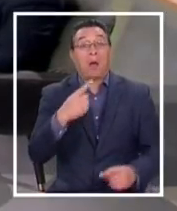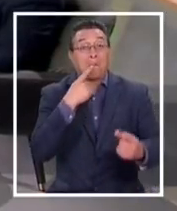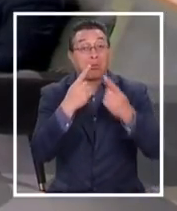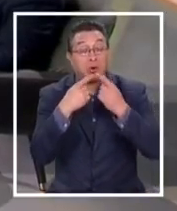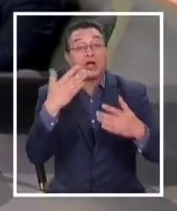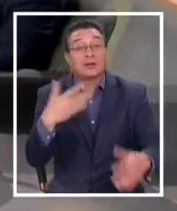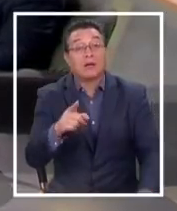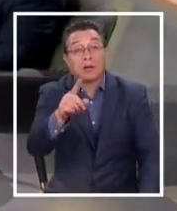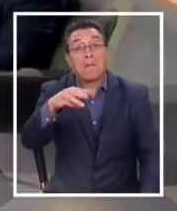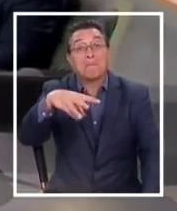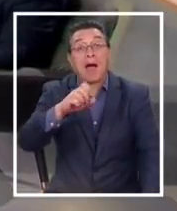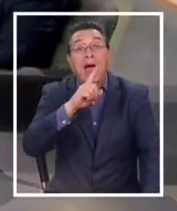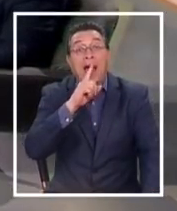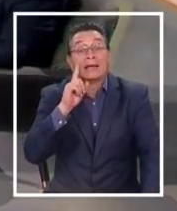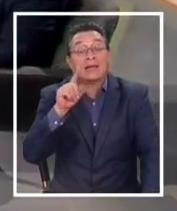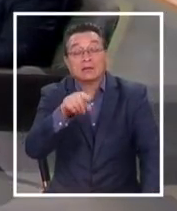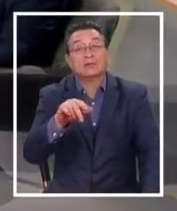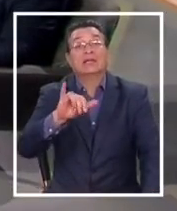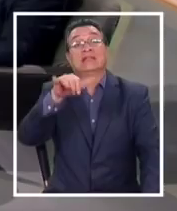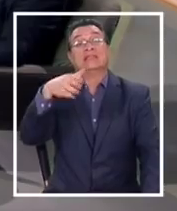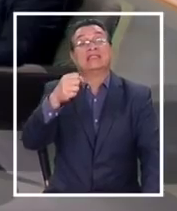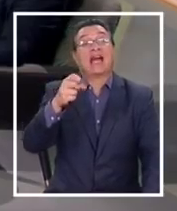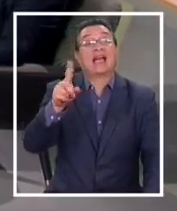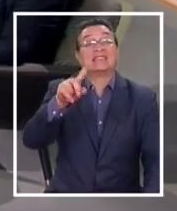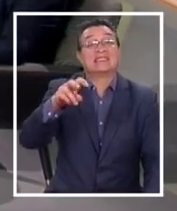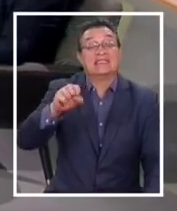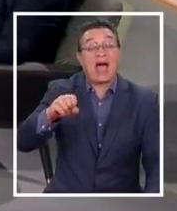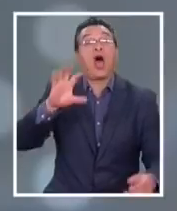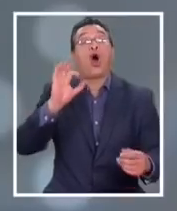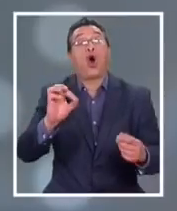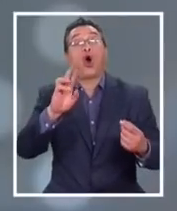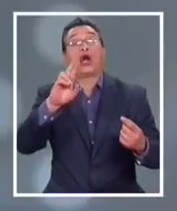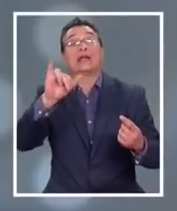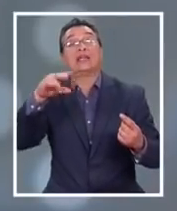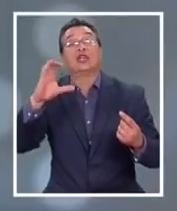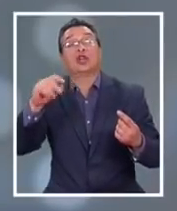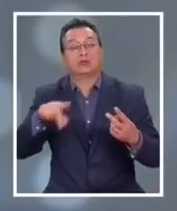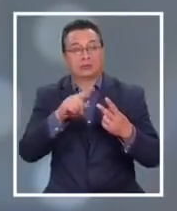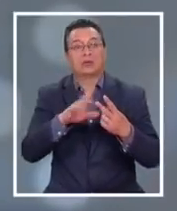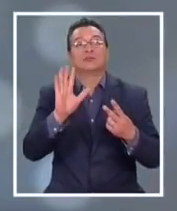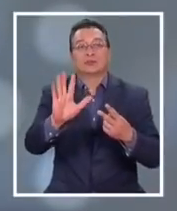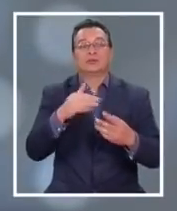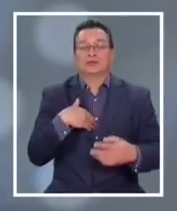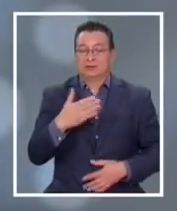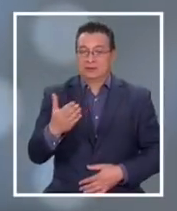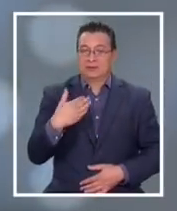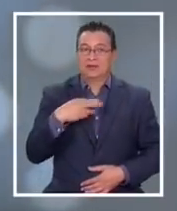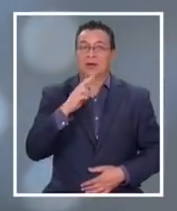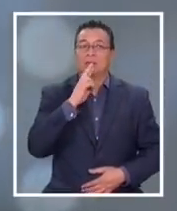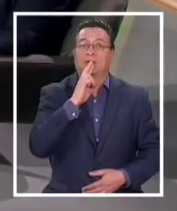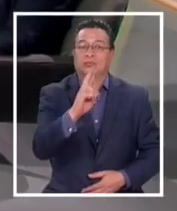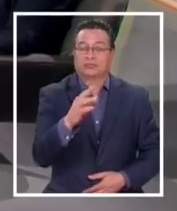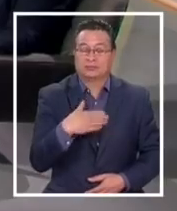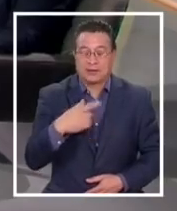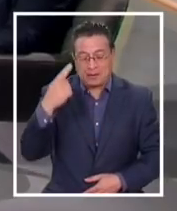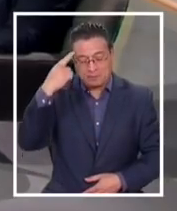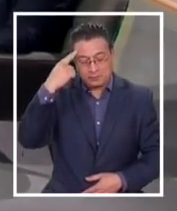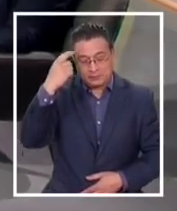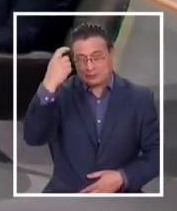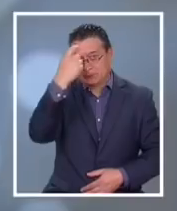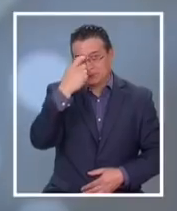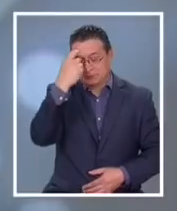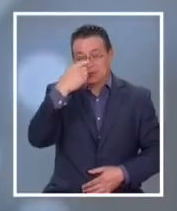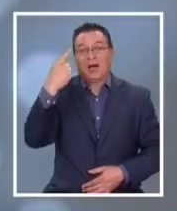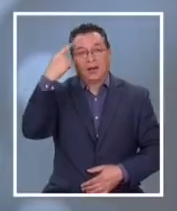por Matías Walker. Sí. Yasna Proboste o Jimena Rincón. Lo bueno que te digan la pregunta antes que tienen más tiempo. Pensaste todo este rato. No, pero mira.